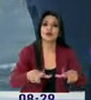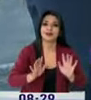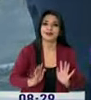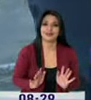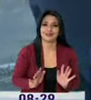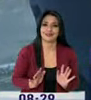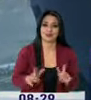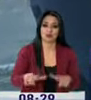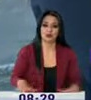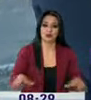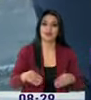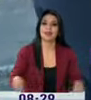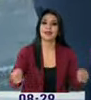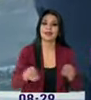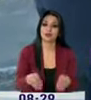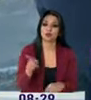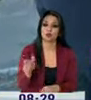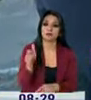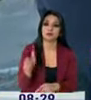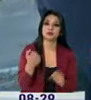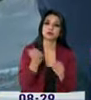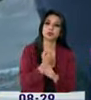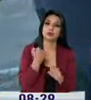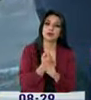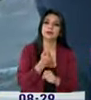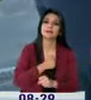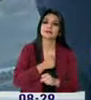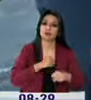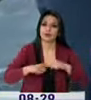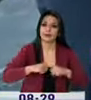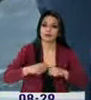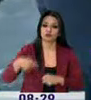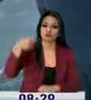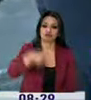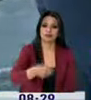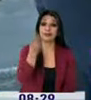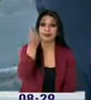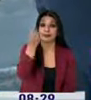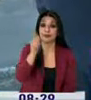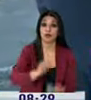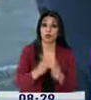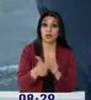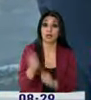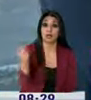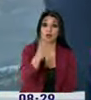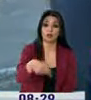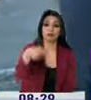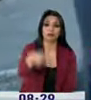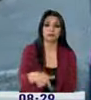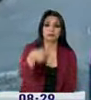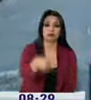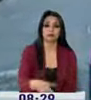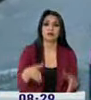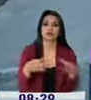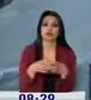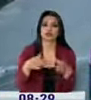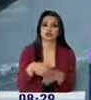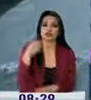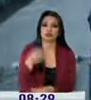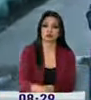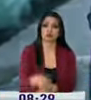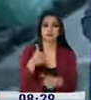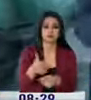como si físico, el terreno, y nosotros estamos haciendo en autogestión con el dinero de cada uno de los asociados de la 23 de octubre.